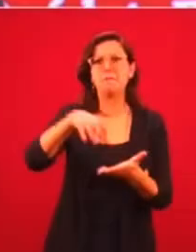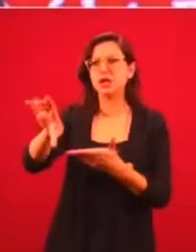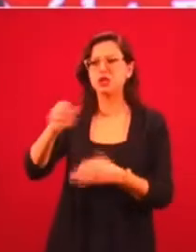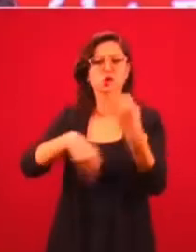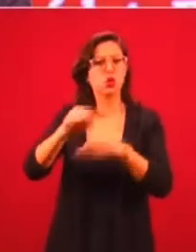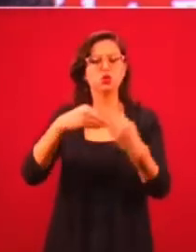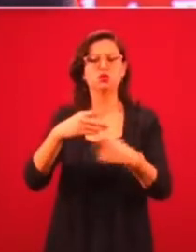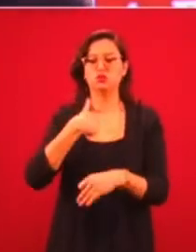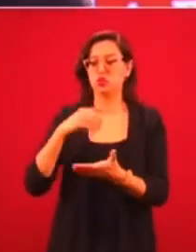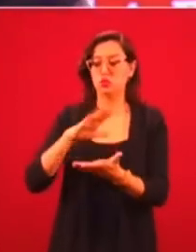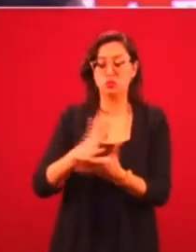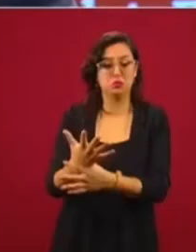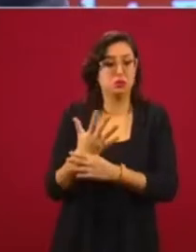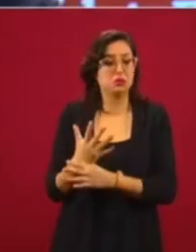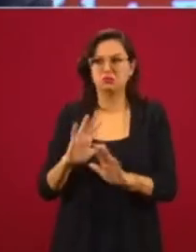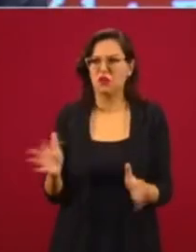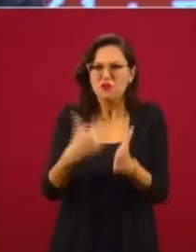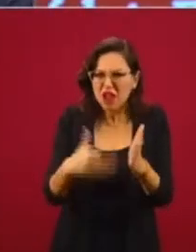carencias.